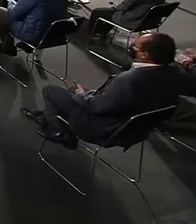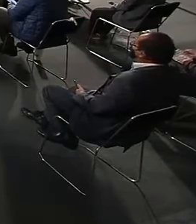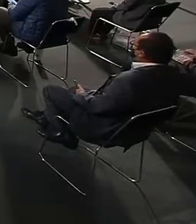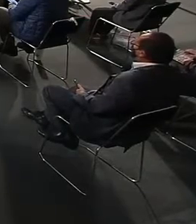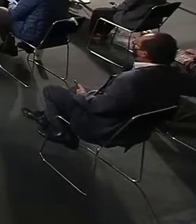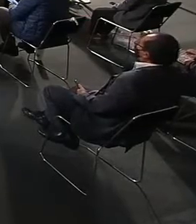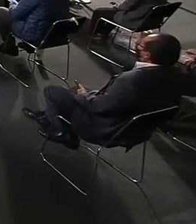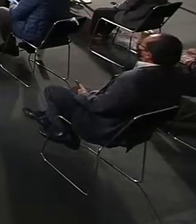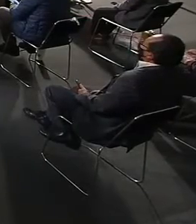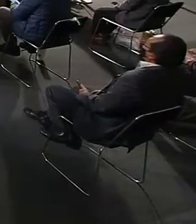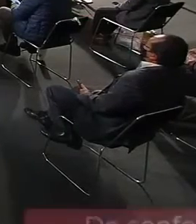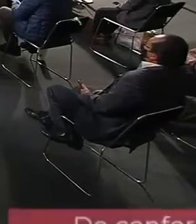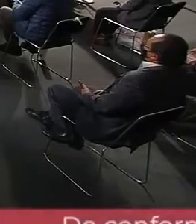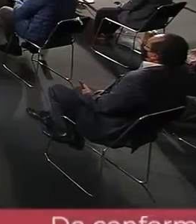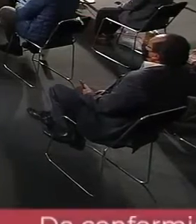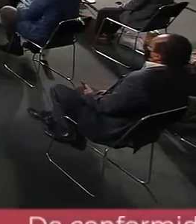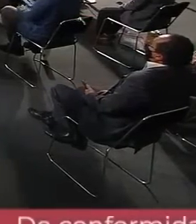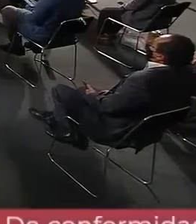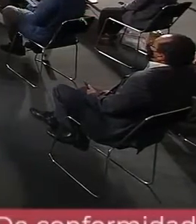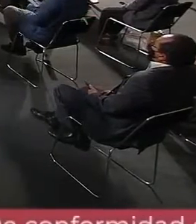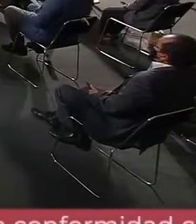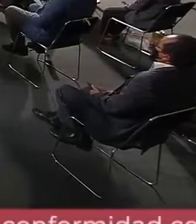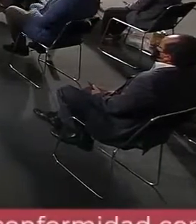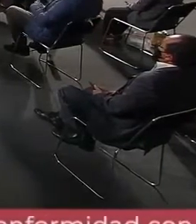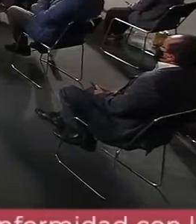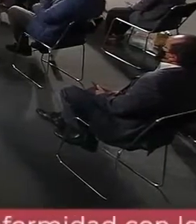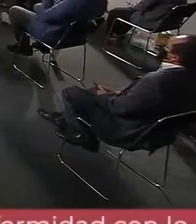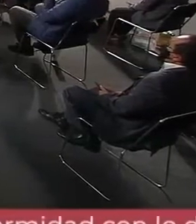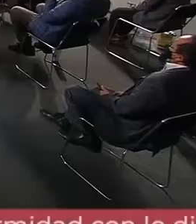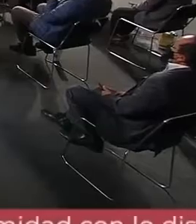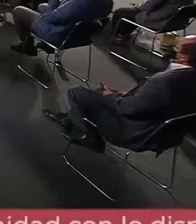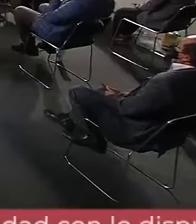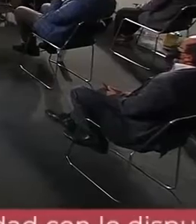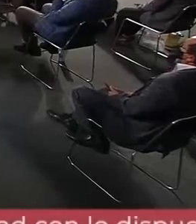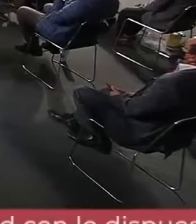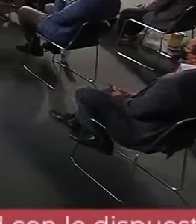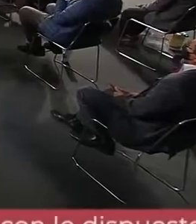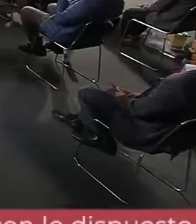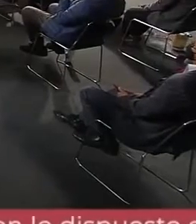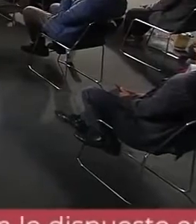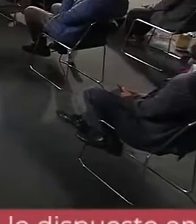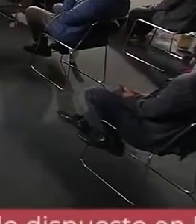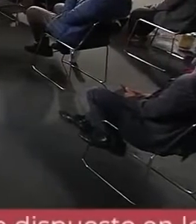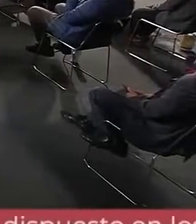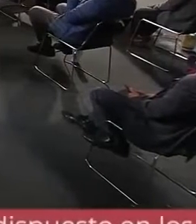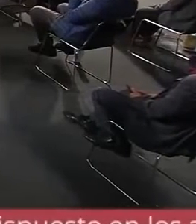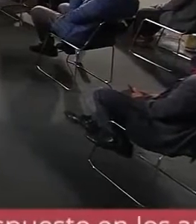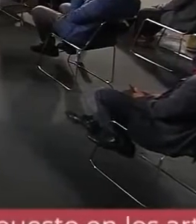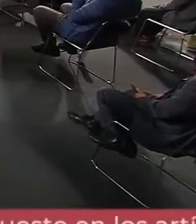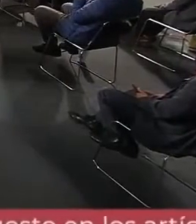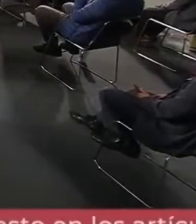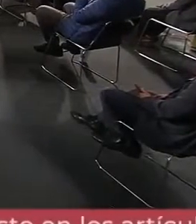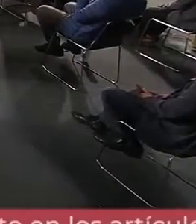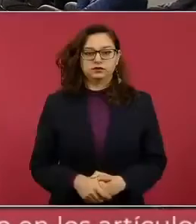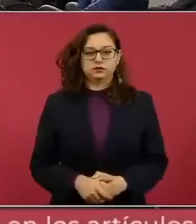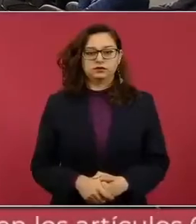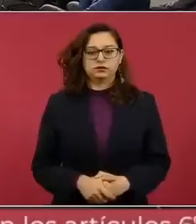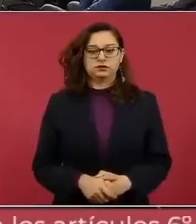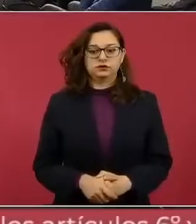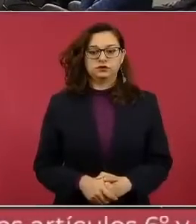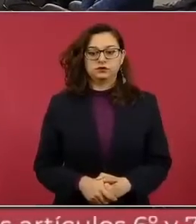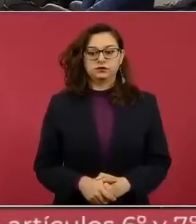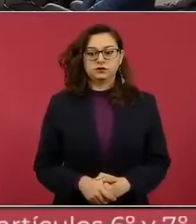buenas que se han logrado con el esfuerzo conjunto del pueblo y de las